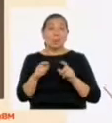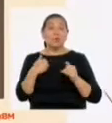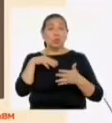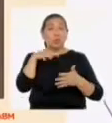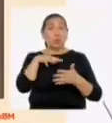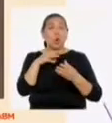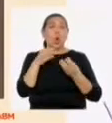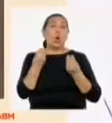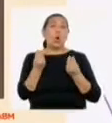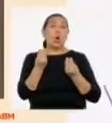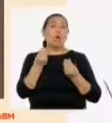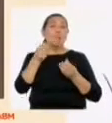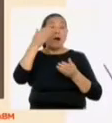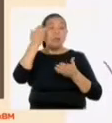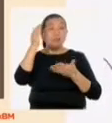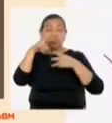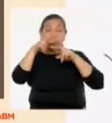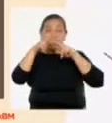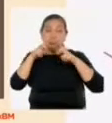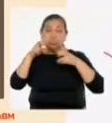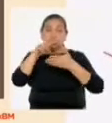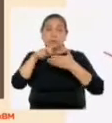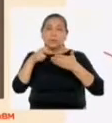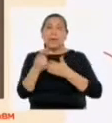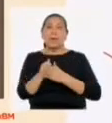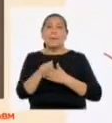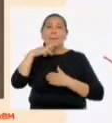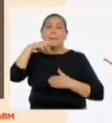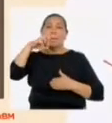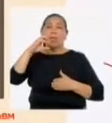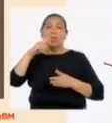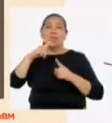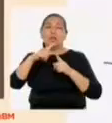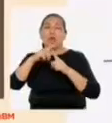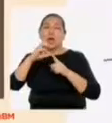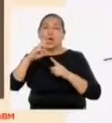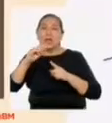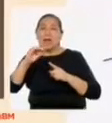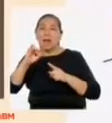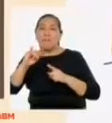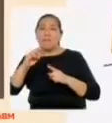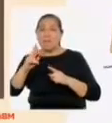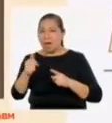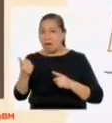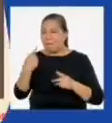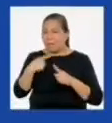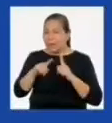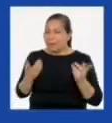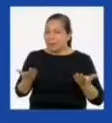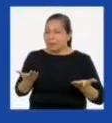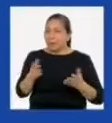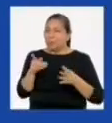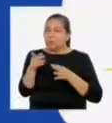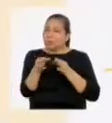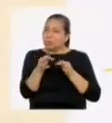También hemos estudiado cómo los arqueólogos han analizado la iconografía de la cerámica y han dado sus interpretaciones.